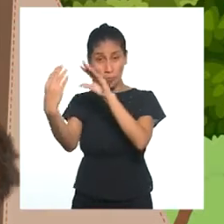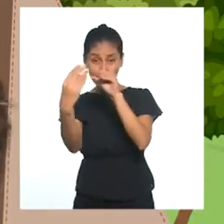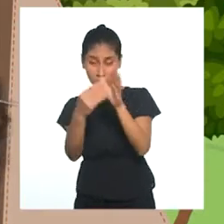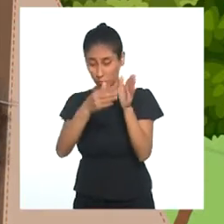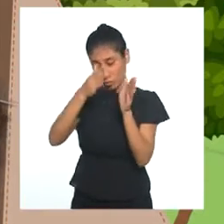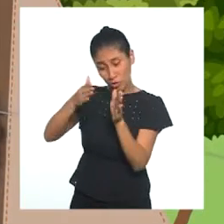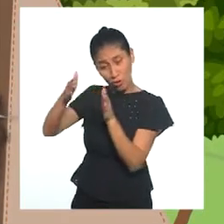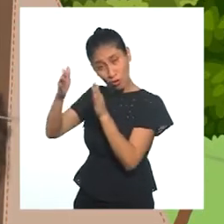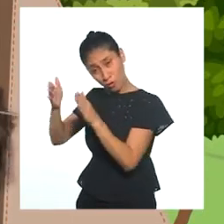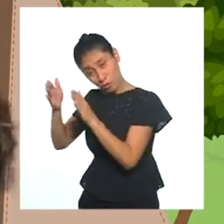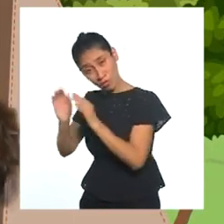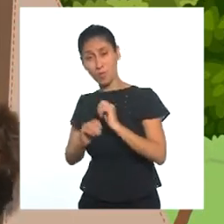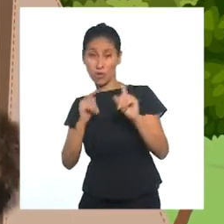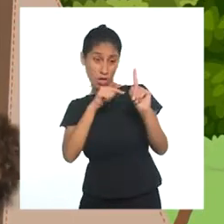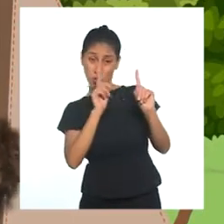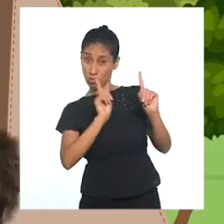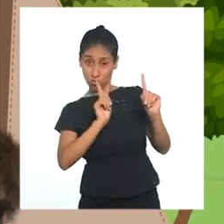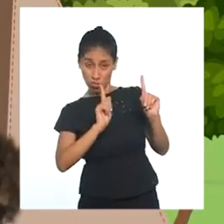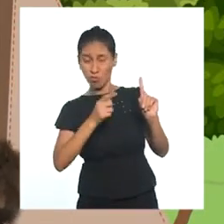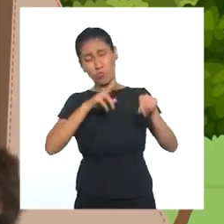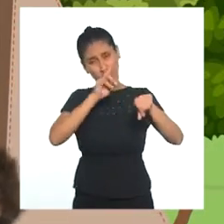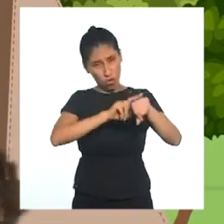acuerdo.